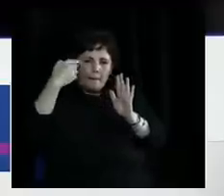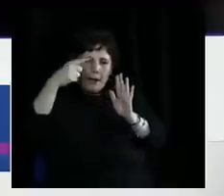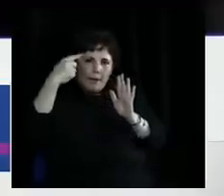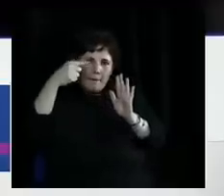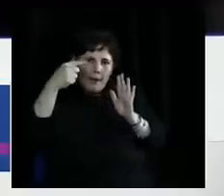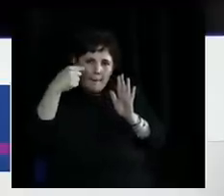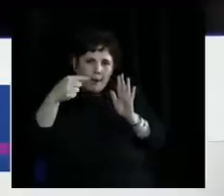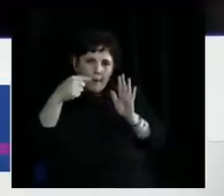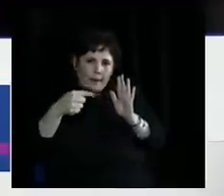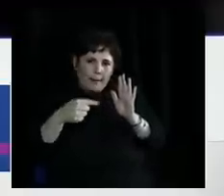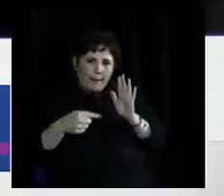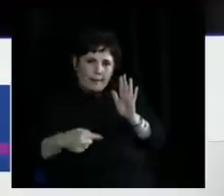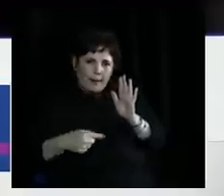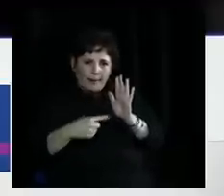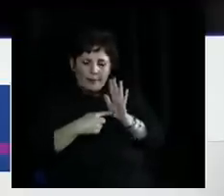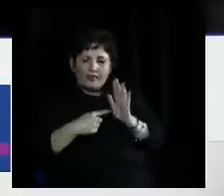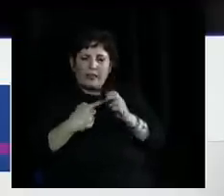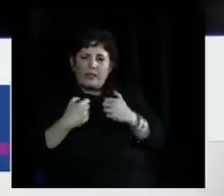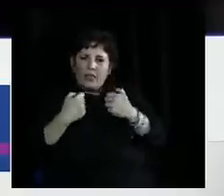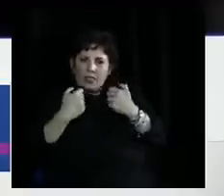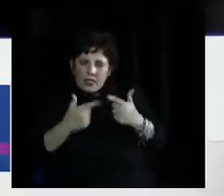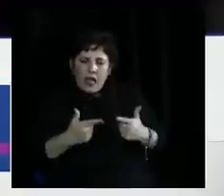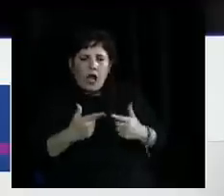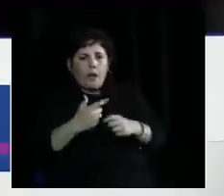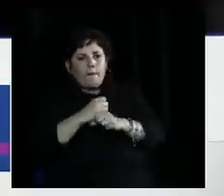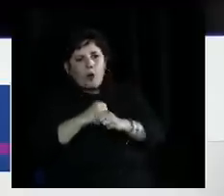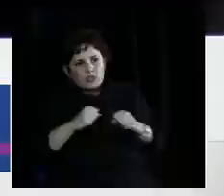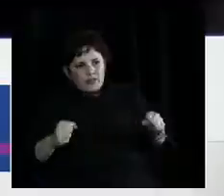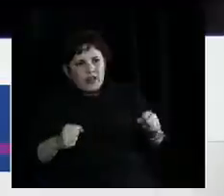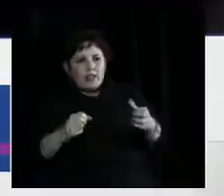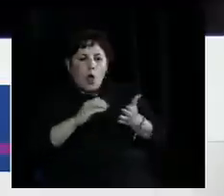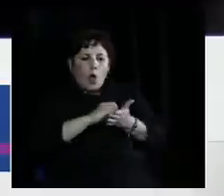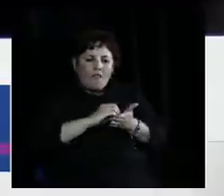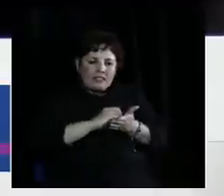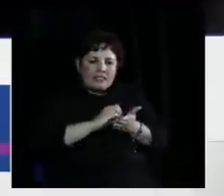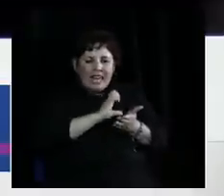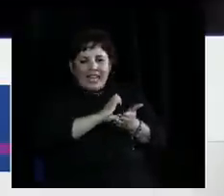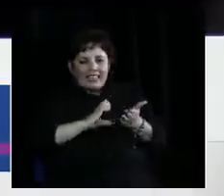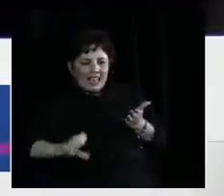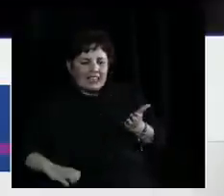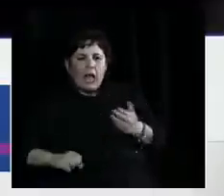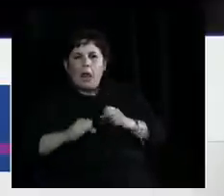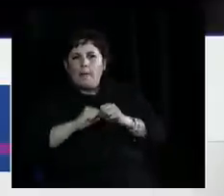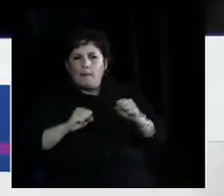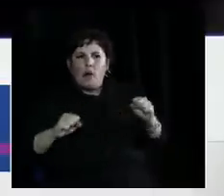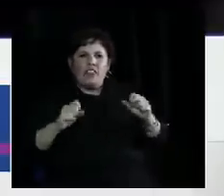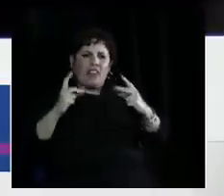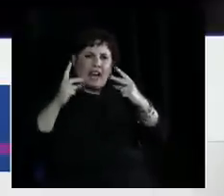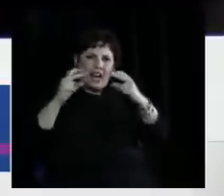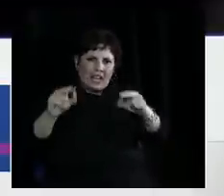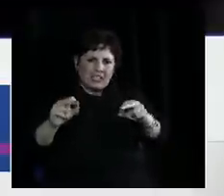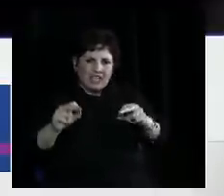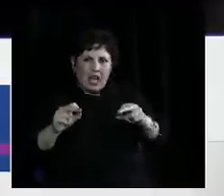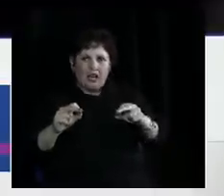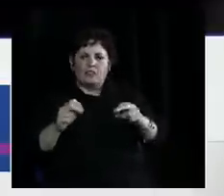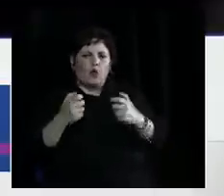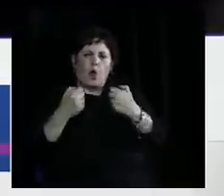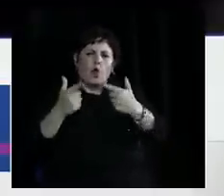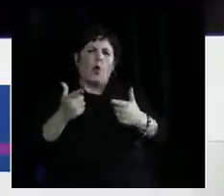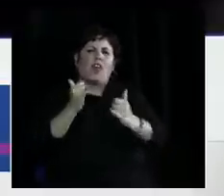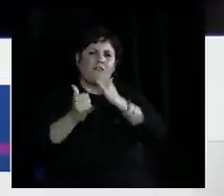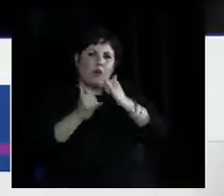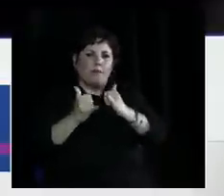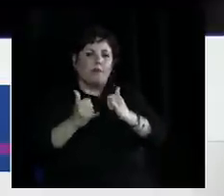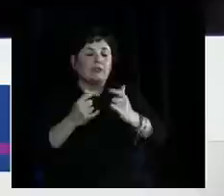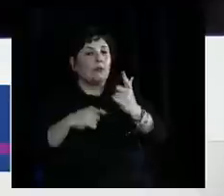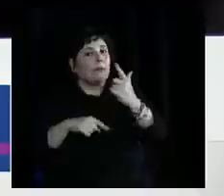cuales se da la posibilidad a los organismos estatales de rechazar pedidos, pero los rechazos, o buena parte de